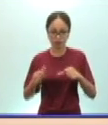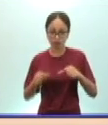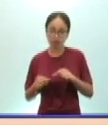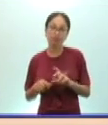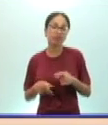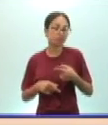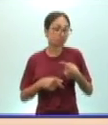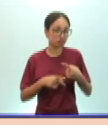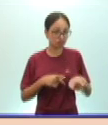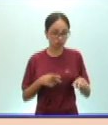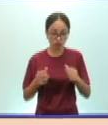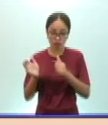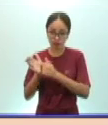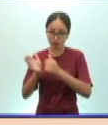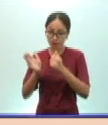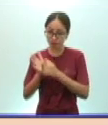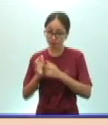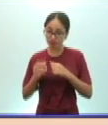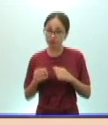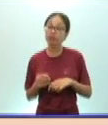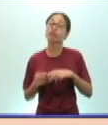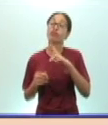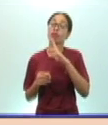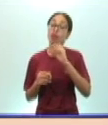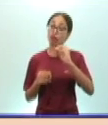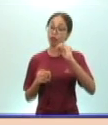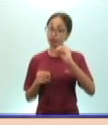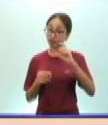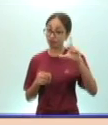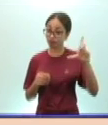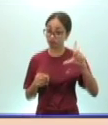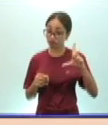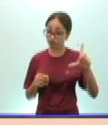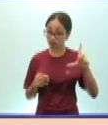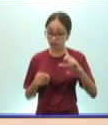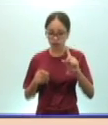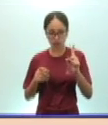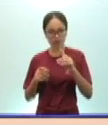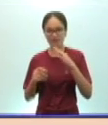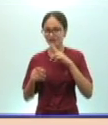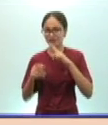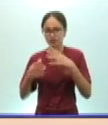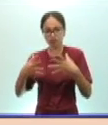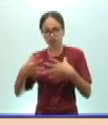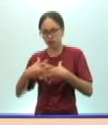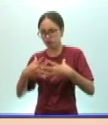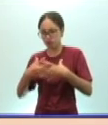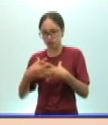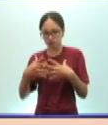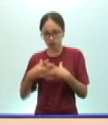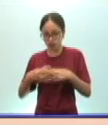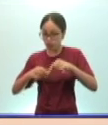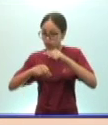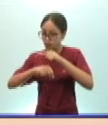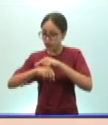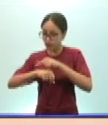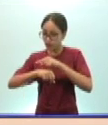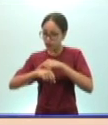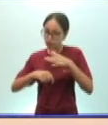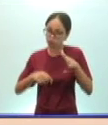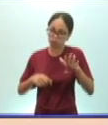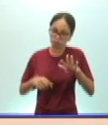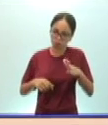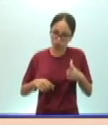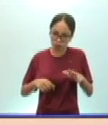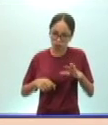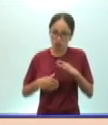otro sólido o líquido prácticamente insoluble en aquel y que transcurrido un tiempo relativamente breve